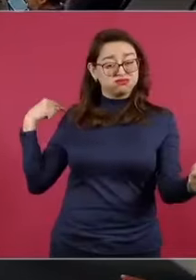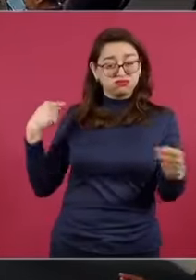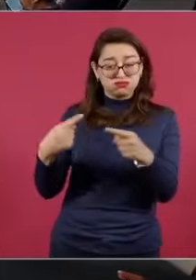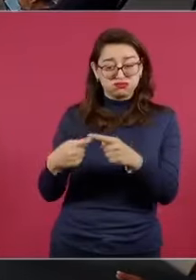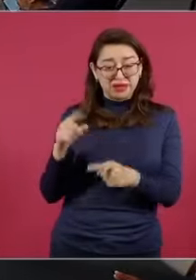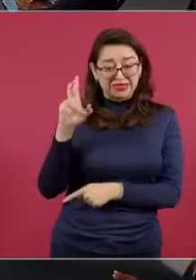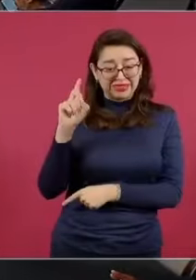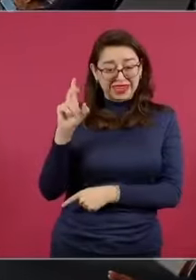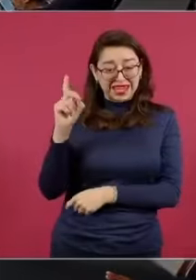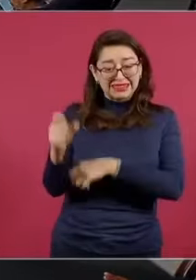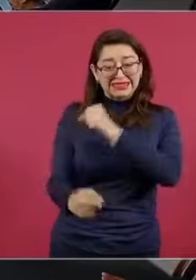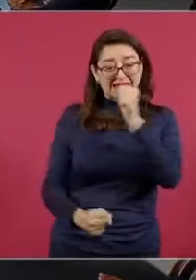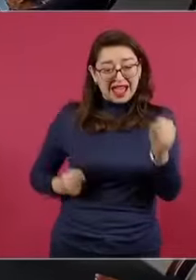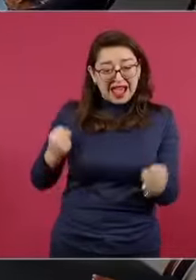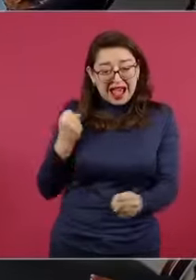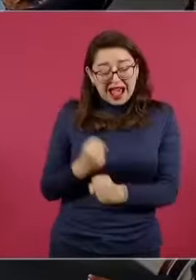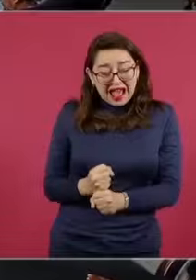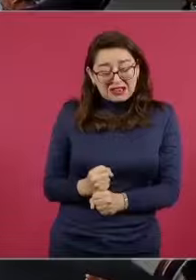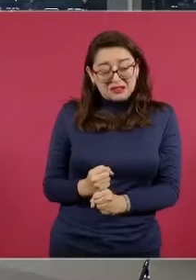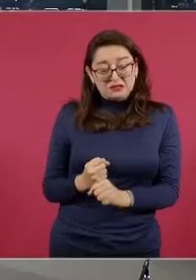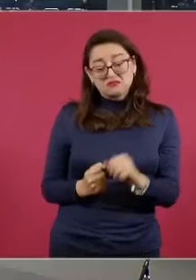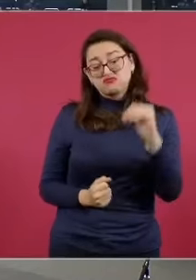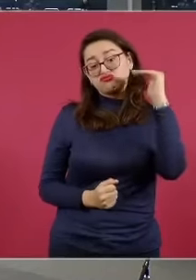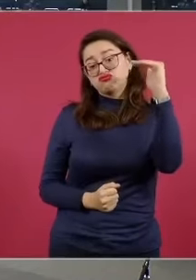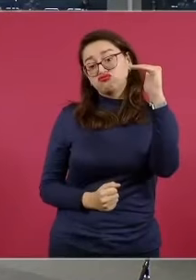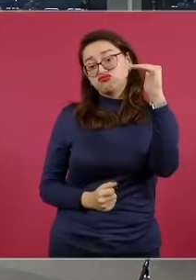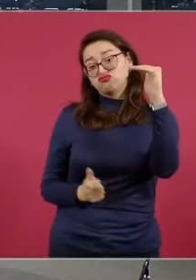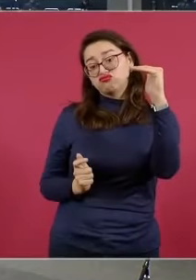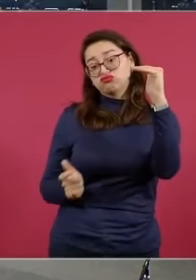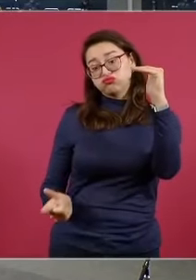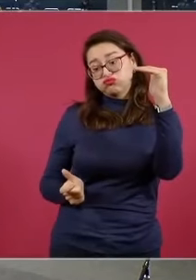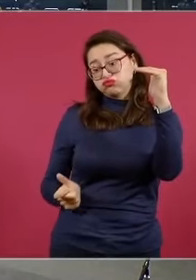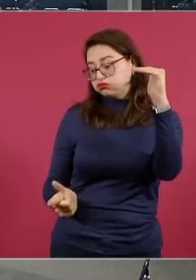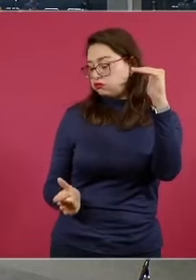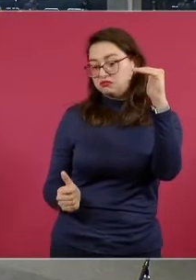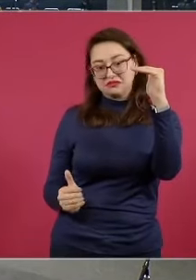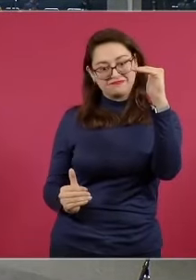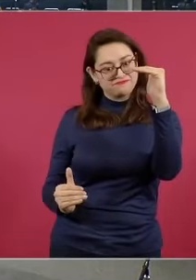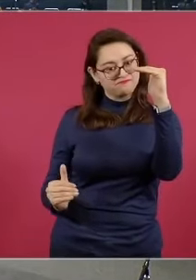¿Por qué no pones? Eso lo vamos a evitar,